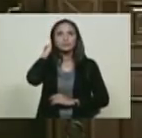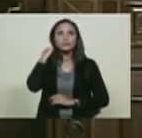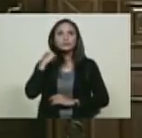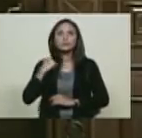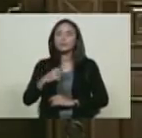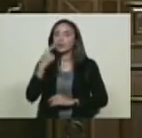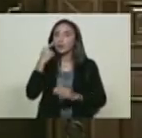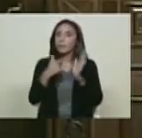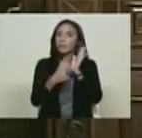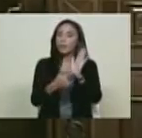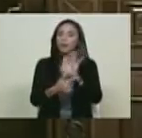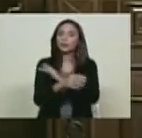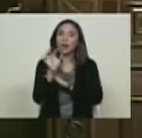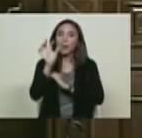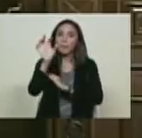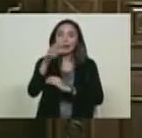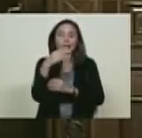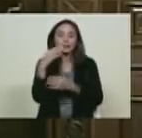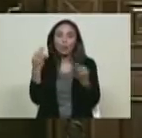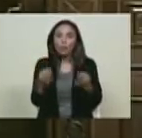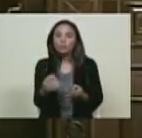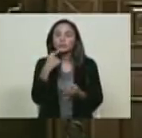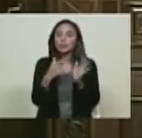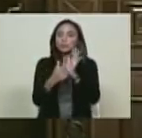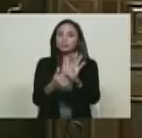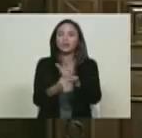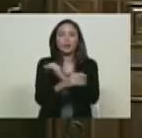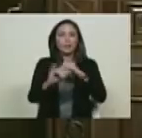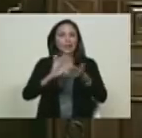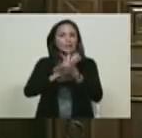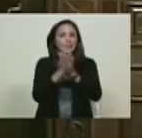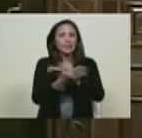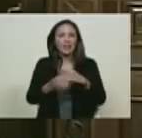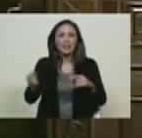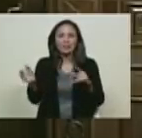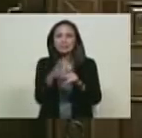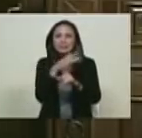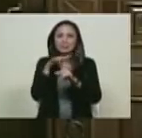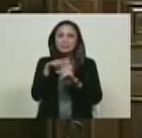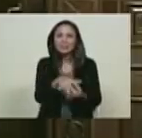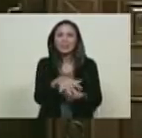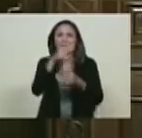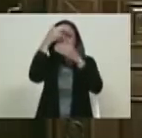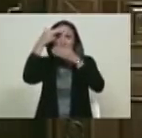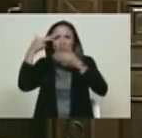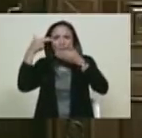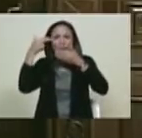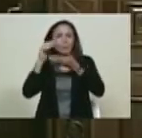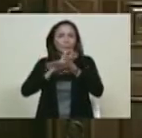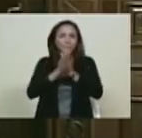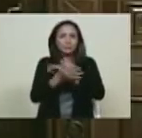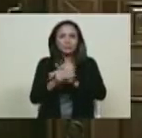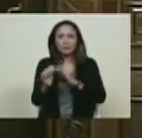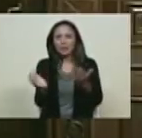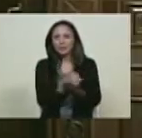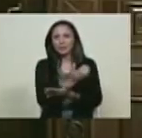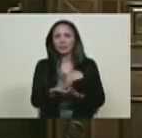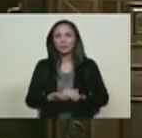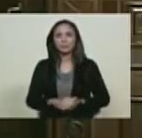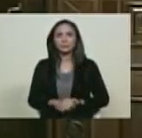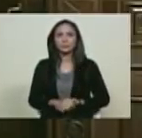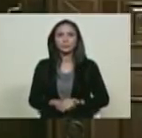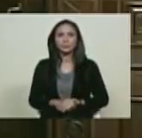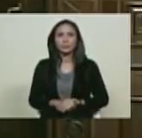patria definitivamente de la violencia, del terrorismo. Yo diría, nunca